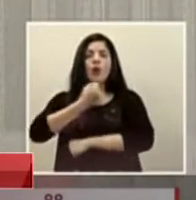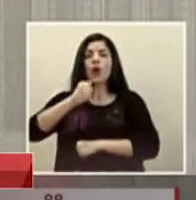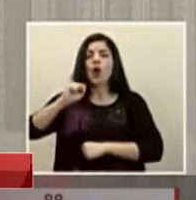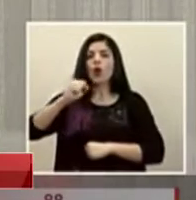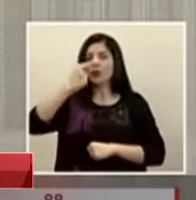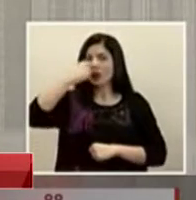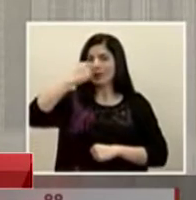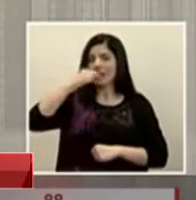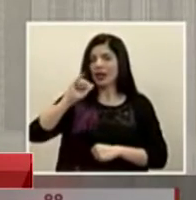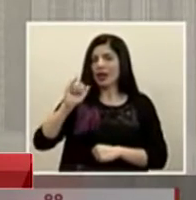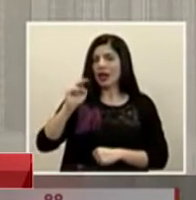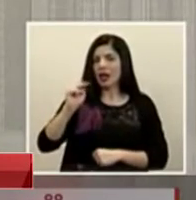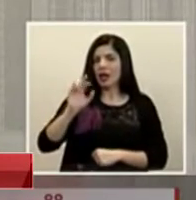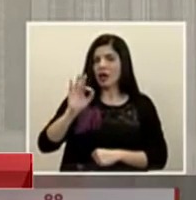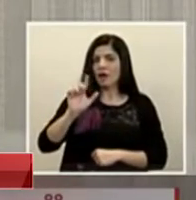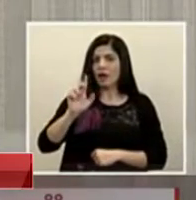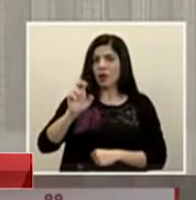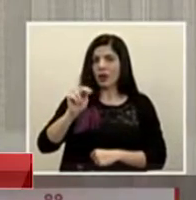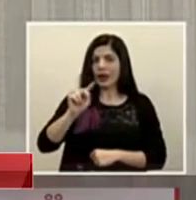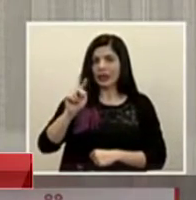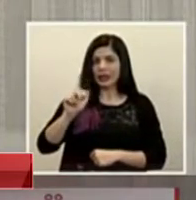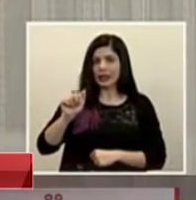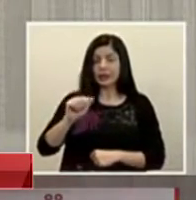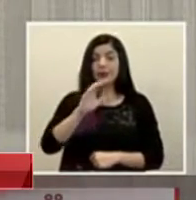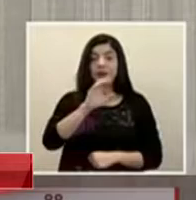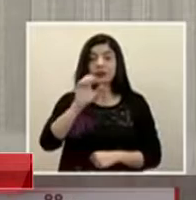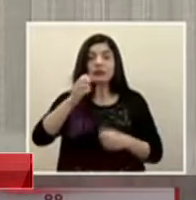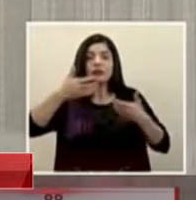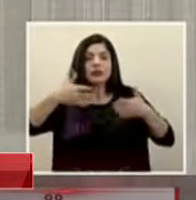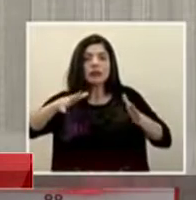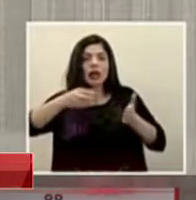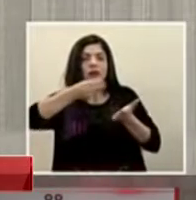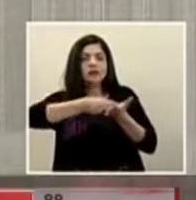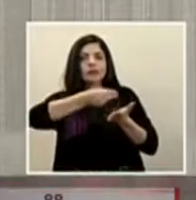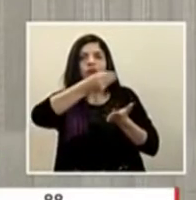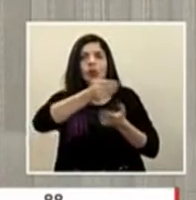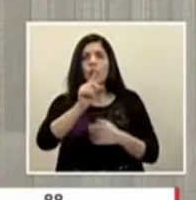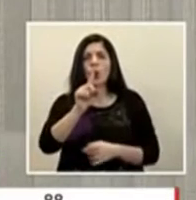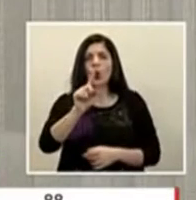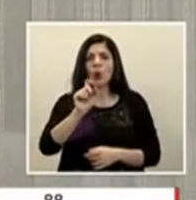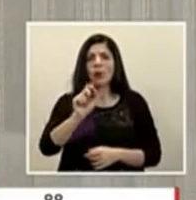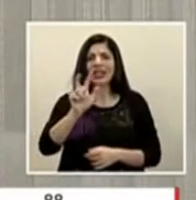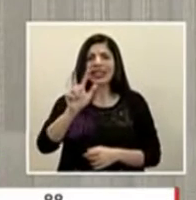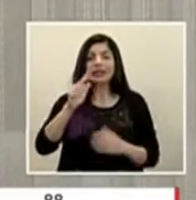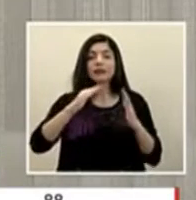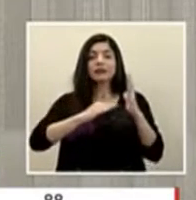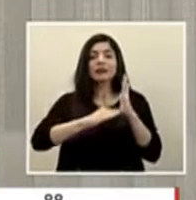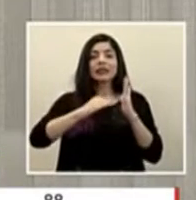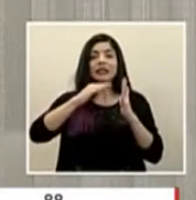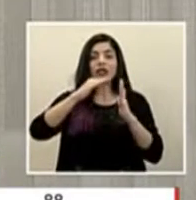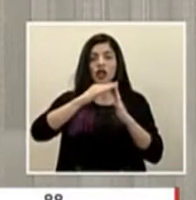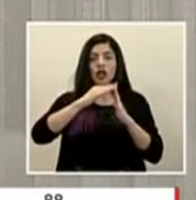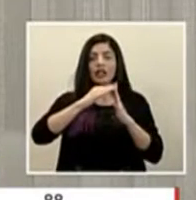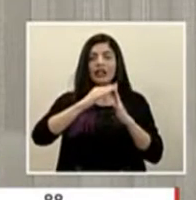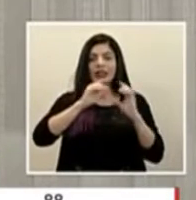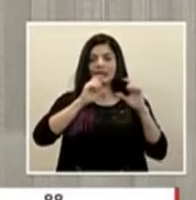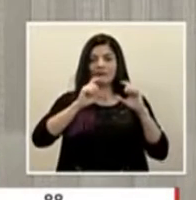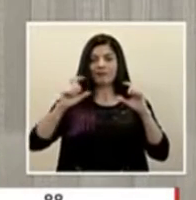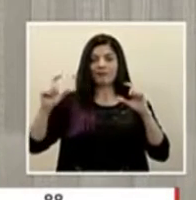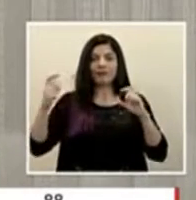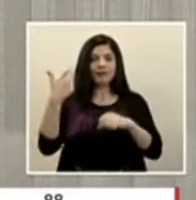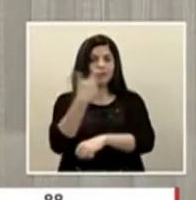influenza. La caja ha adquirido 1.3 millones de dosis